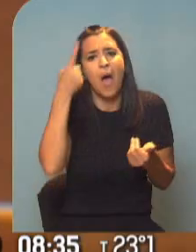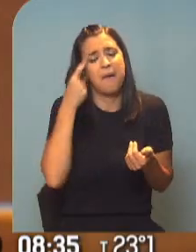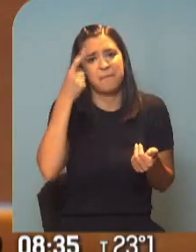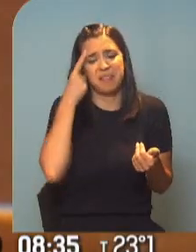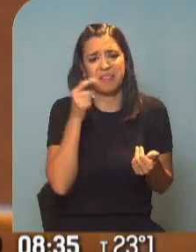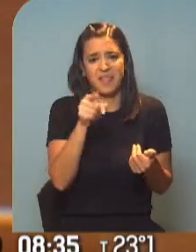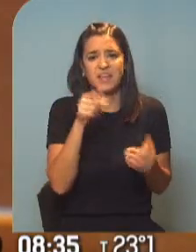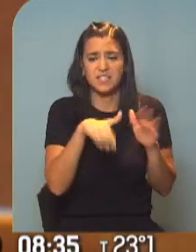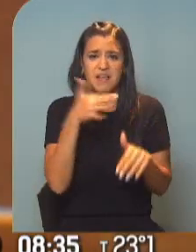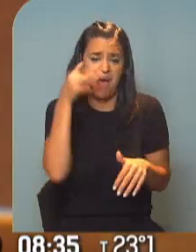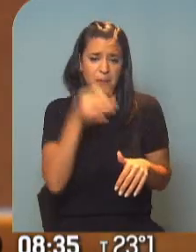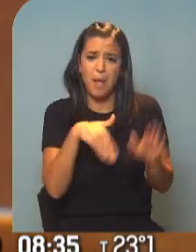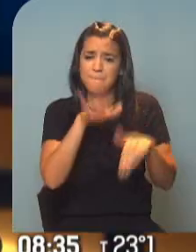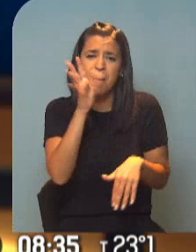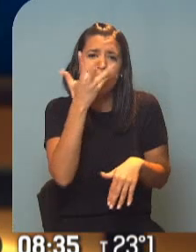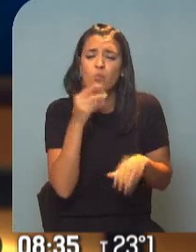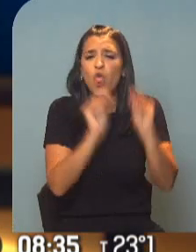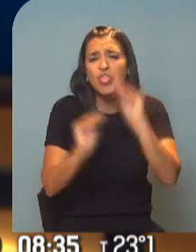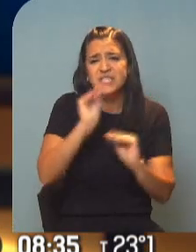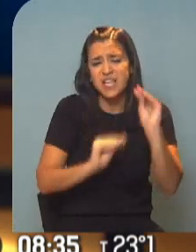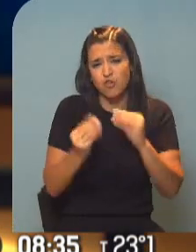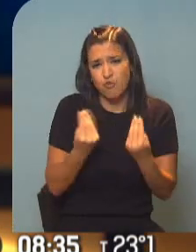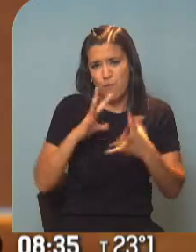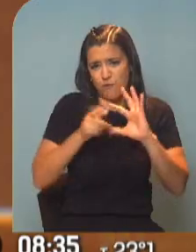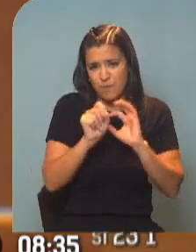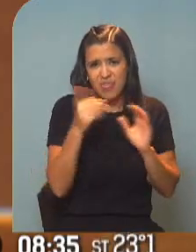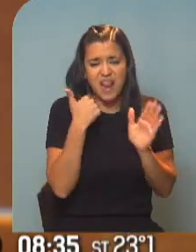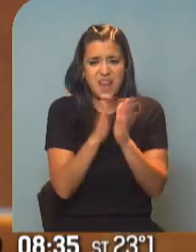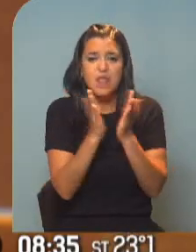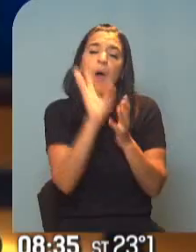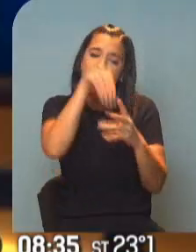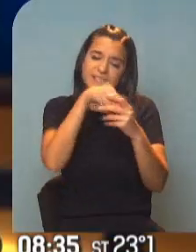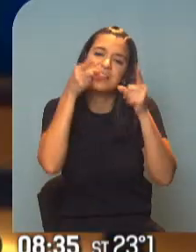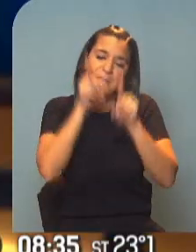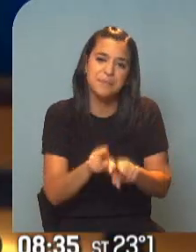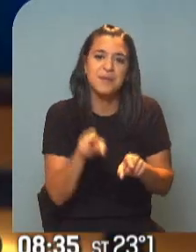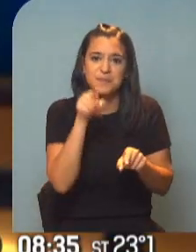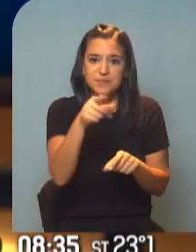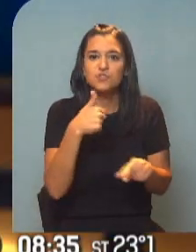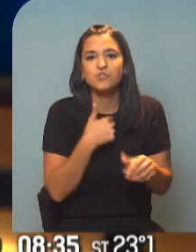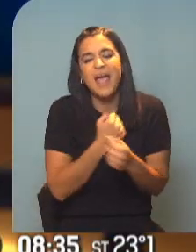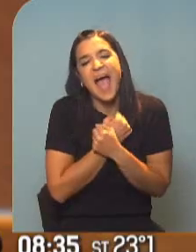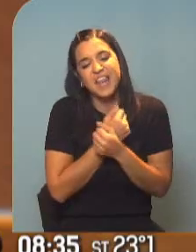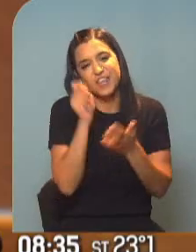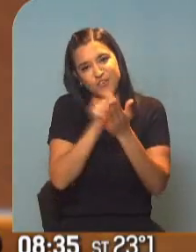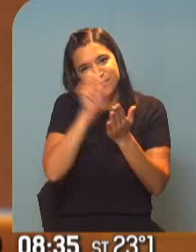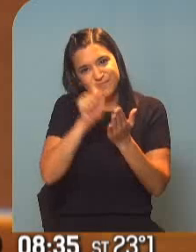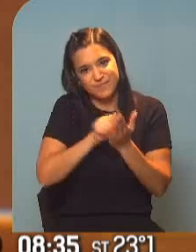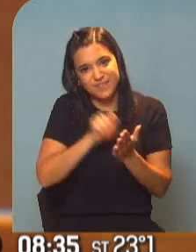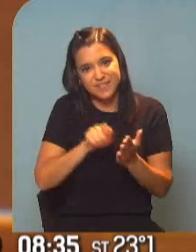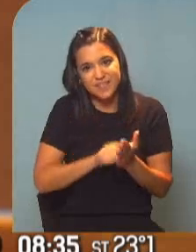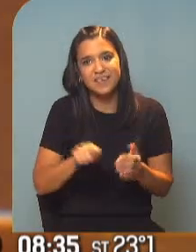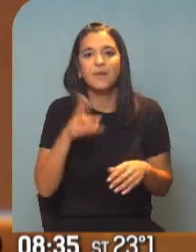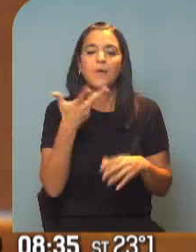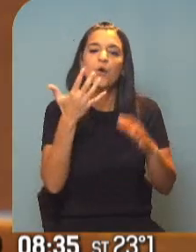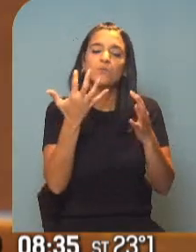esa es la verdad lo que más me gustó es el diseño y el contenido también te aseguro el rito